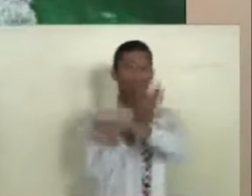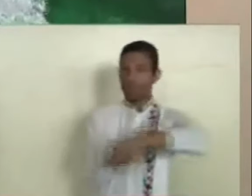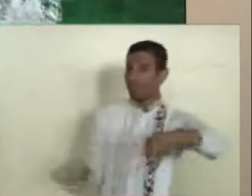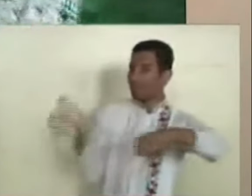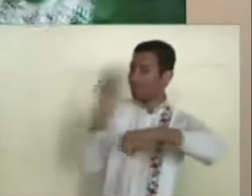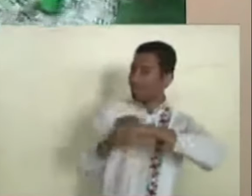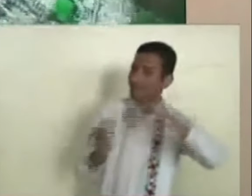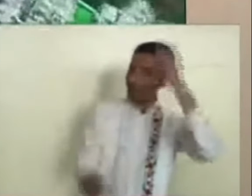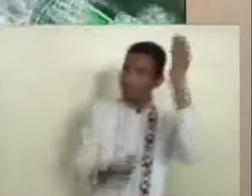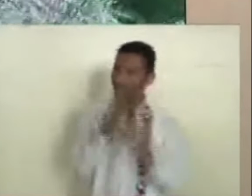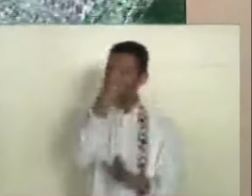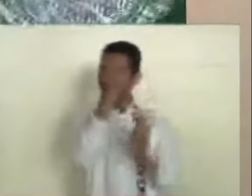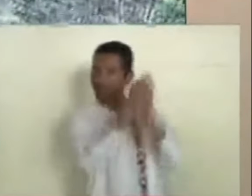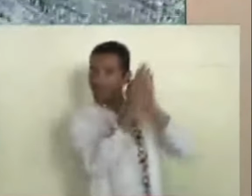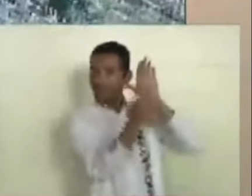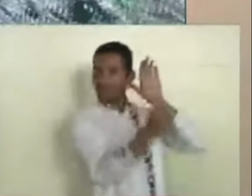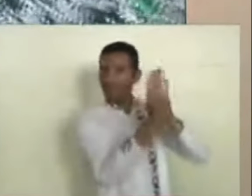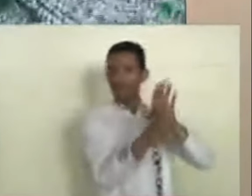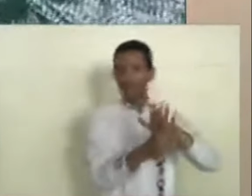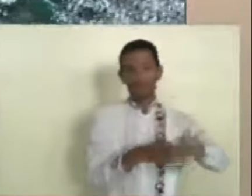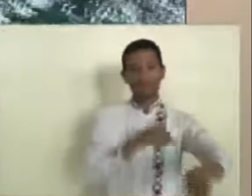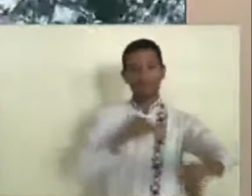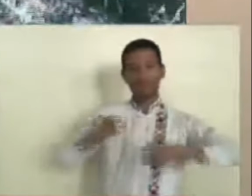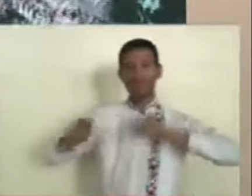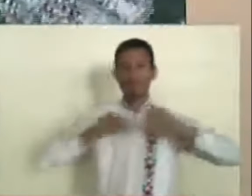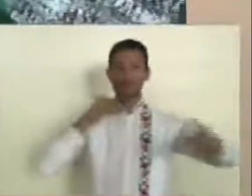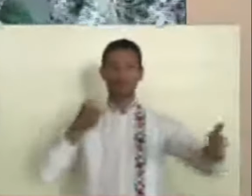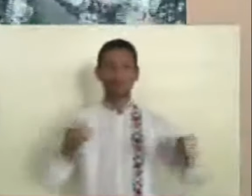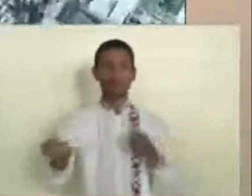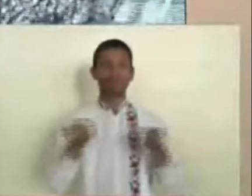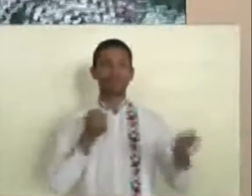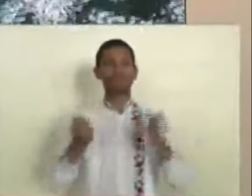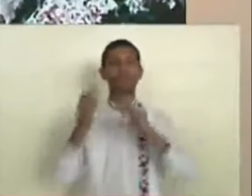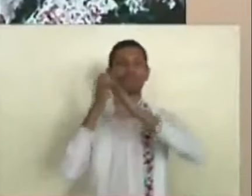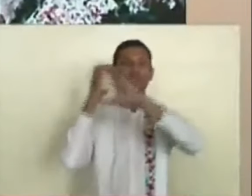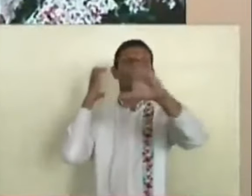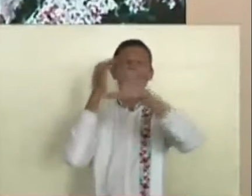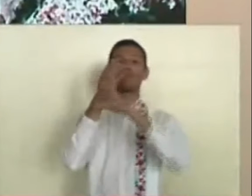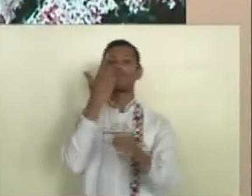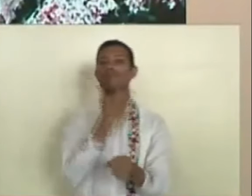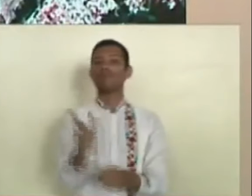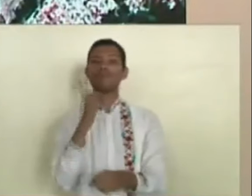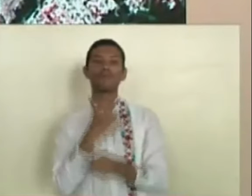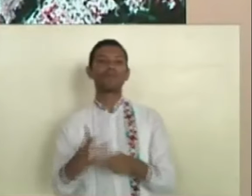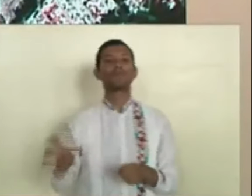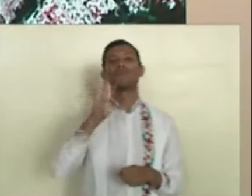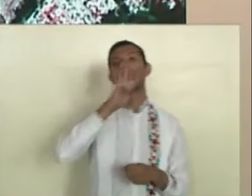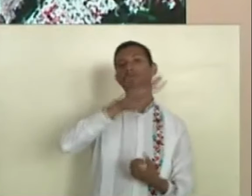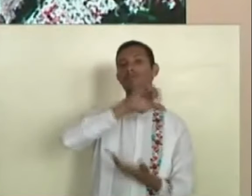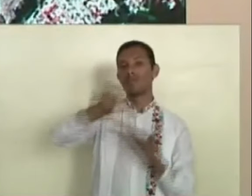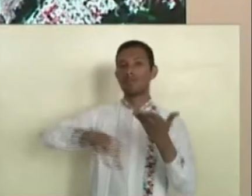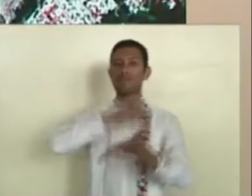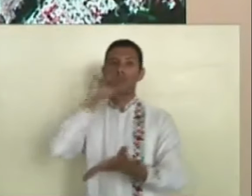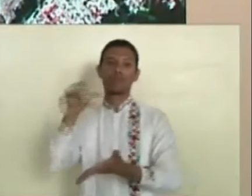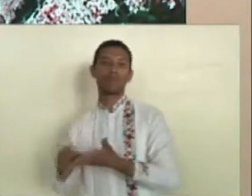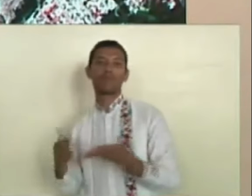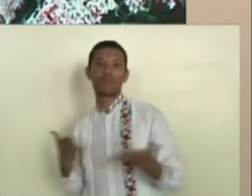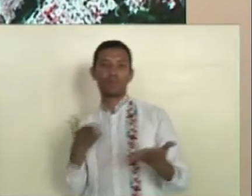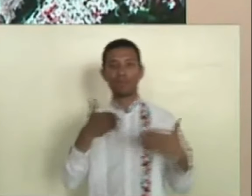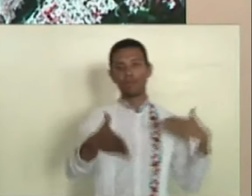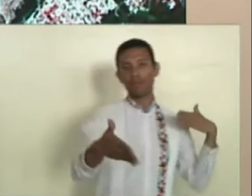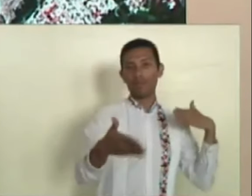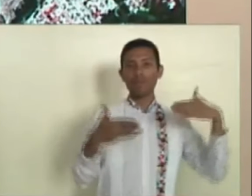año, durante la primera conferencia del nuevo gobernador tabasqueño, Javier May Rodríguez, junto con su equipo de secretarías, resaltando al titular